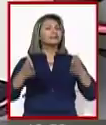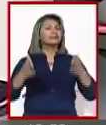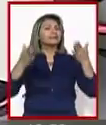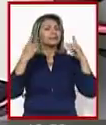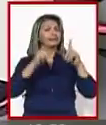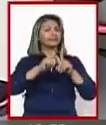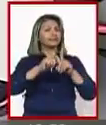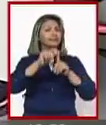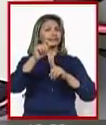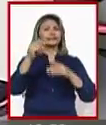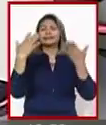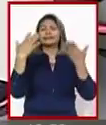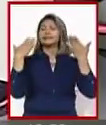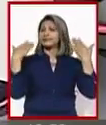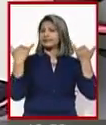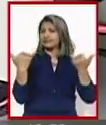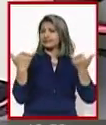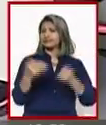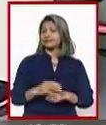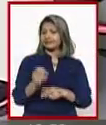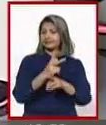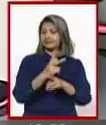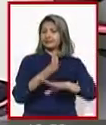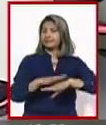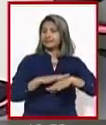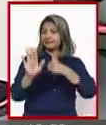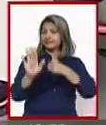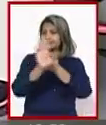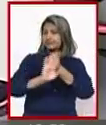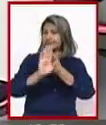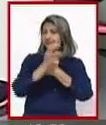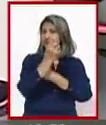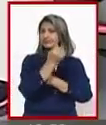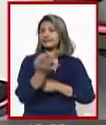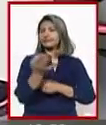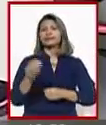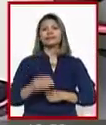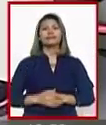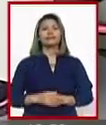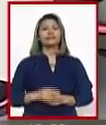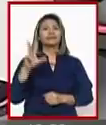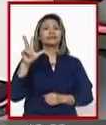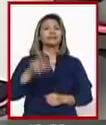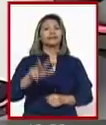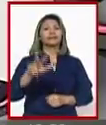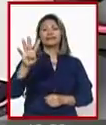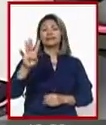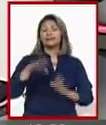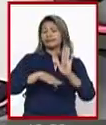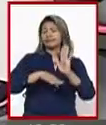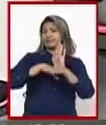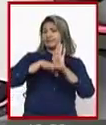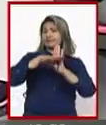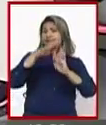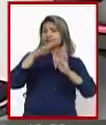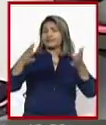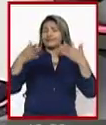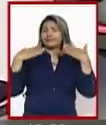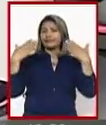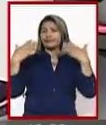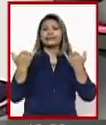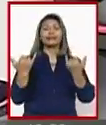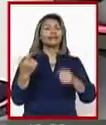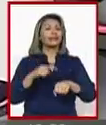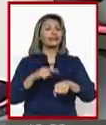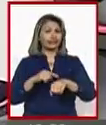a sobrepasar los 30 grados centígrados. Ya sabe, cuide su piel, protéjase con algo. 34 grados centígrados. Bastante ya está llegando calor en